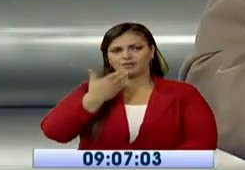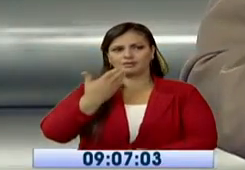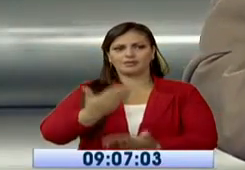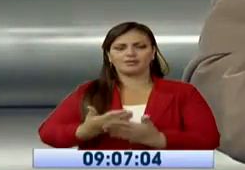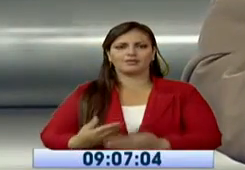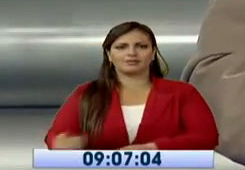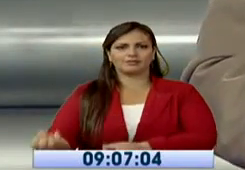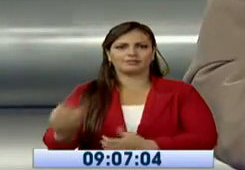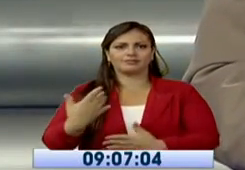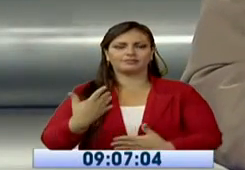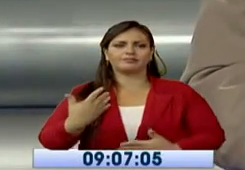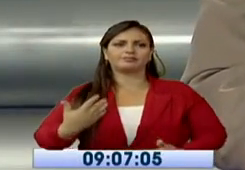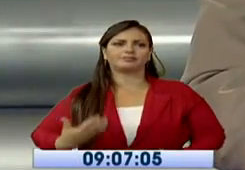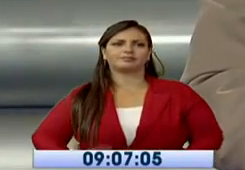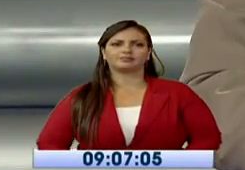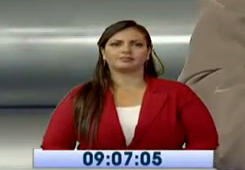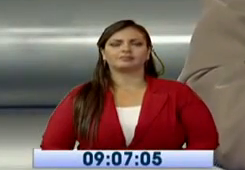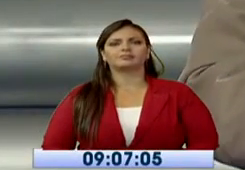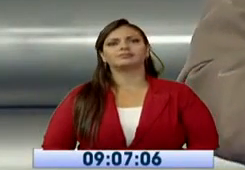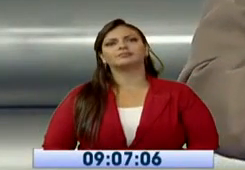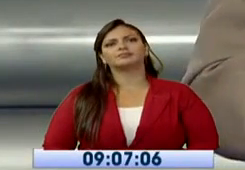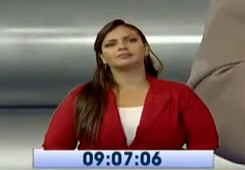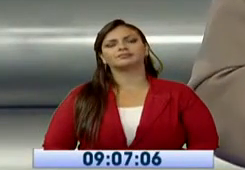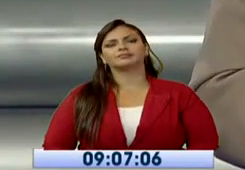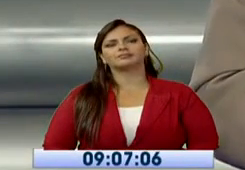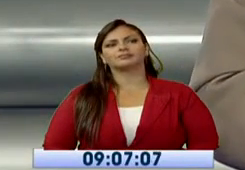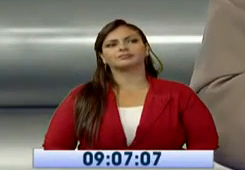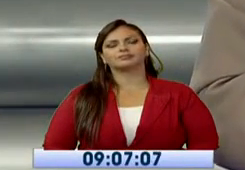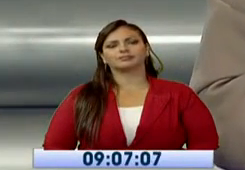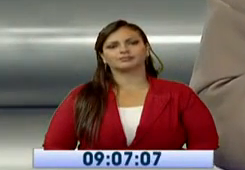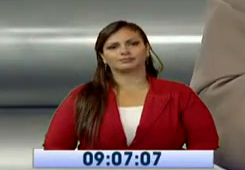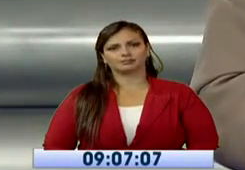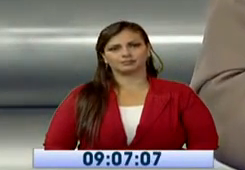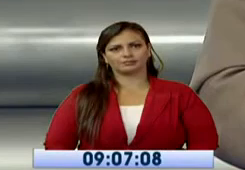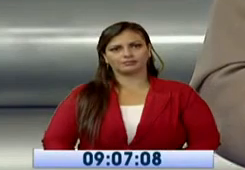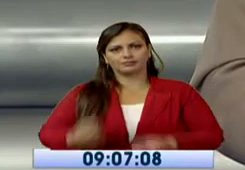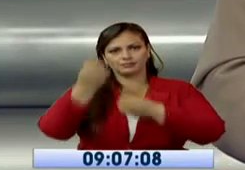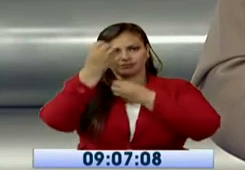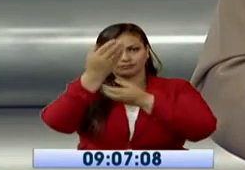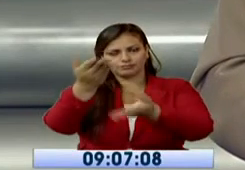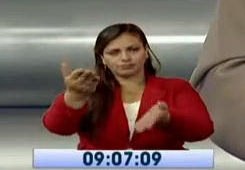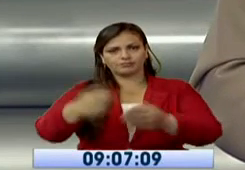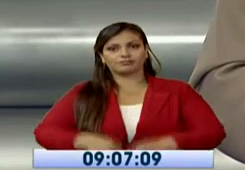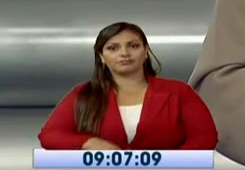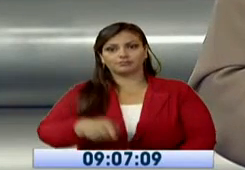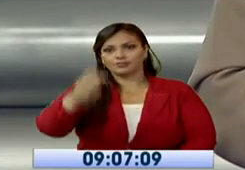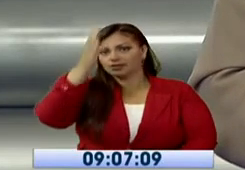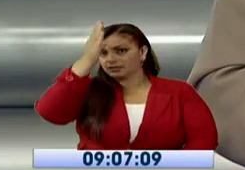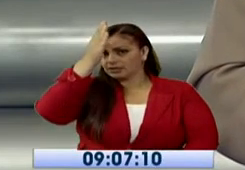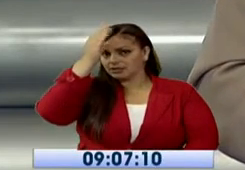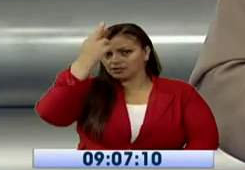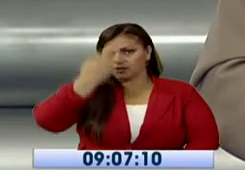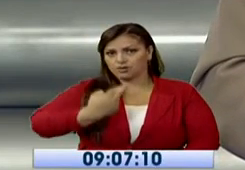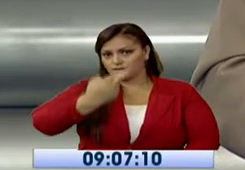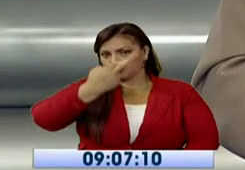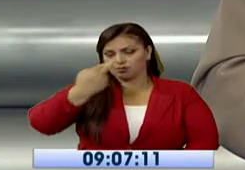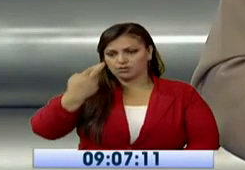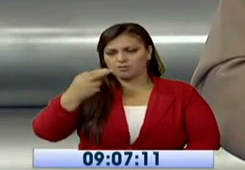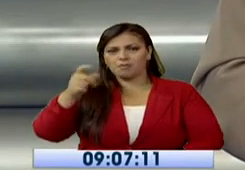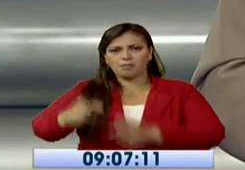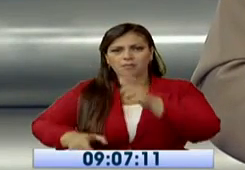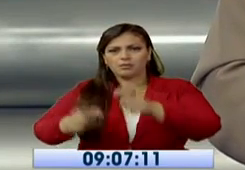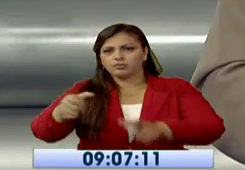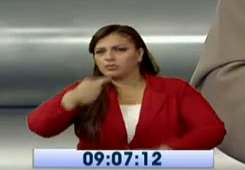Gracias por la información brindada esta mañana. Ahora vamos a informarles sobre la Comisaría de Salud que clausuró un centro clandestino de rehabilitación